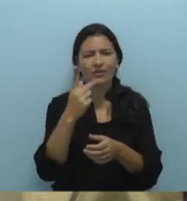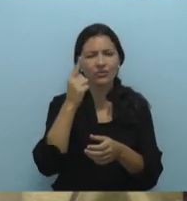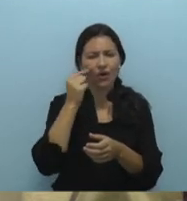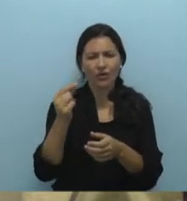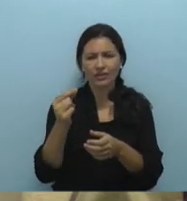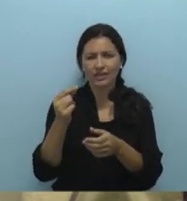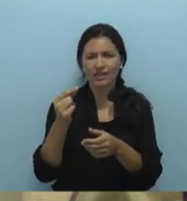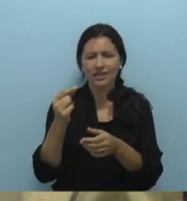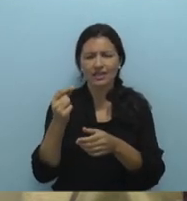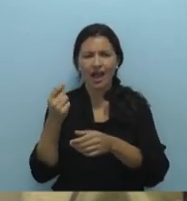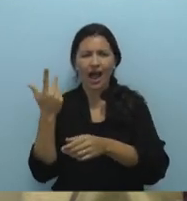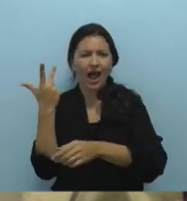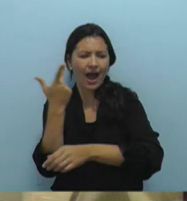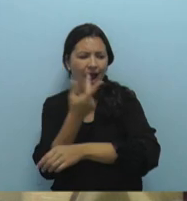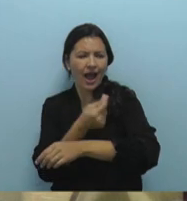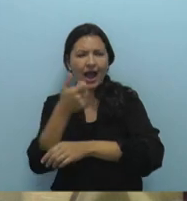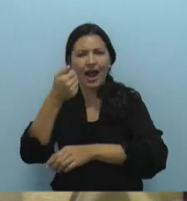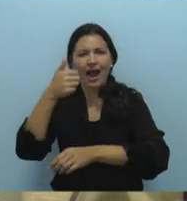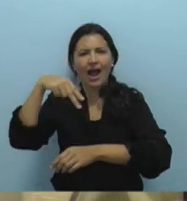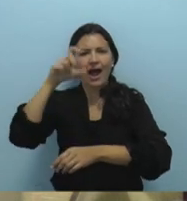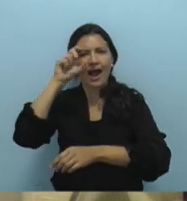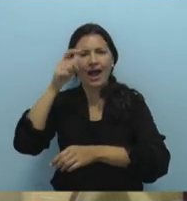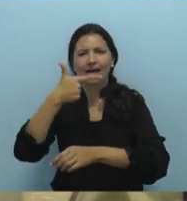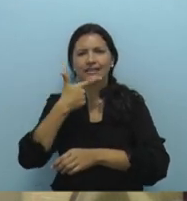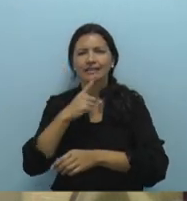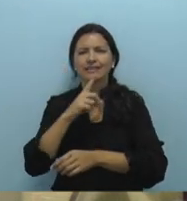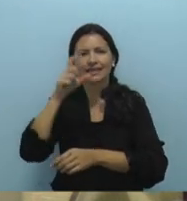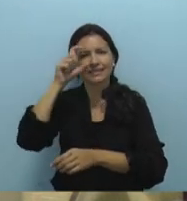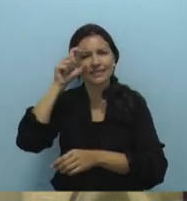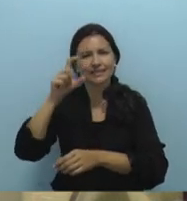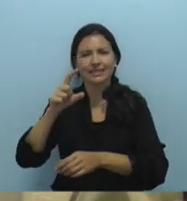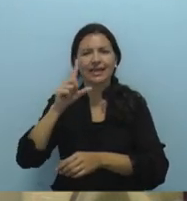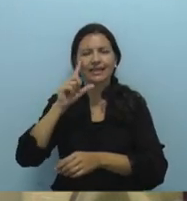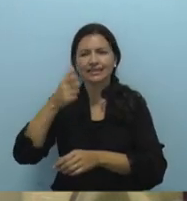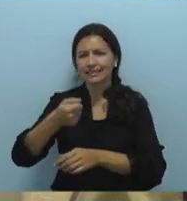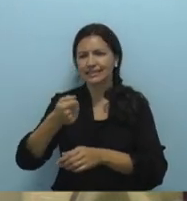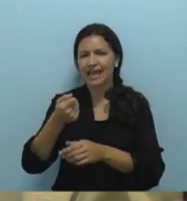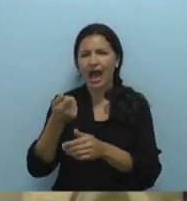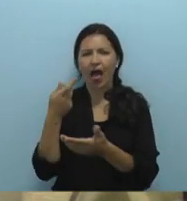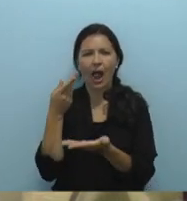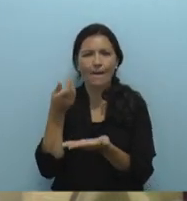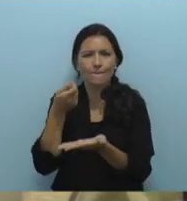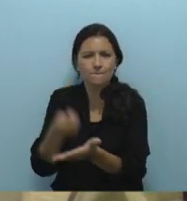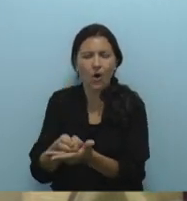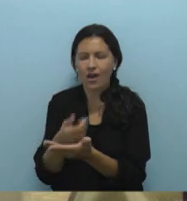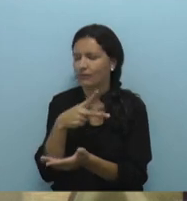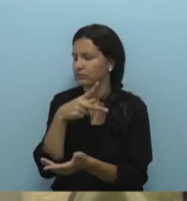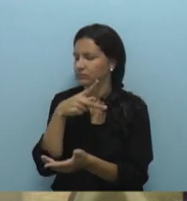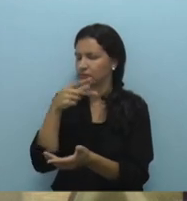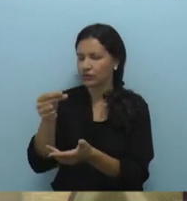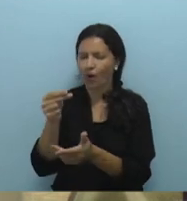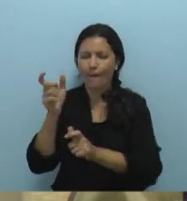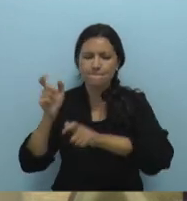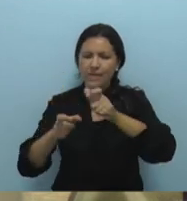de Rosario. Cualquier ciudadano que hoy tiene domicilio por fuera de la ciudad de Rosario, si tiene que hacerse una cirugía